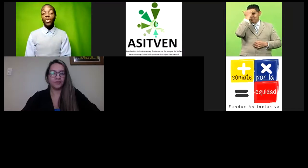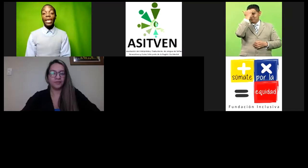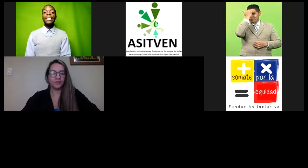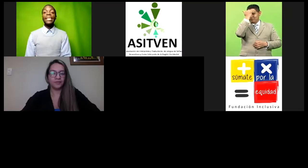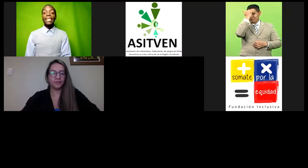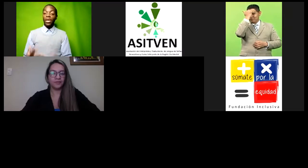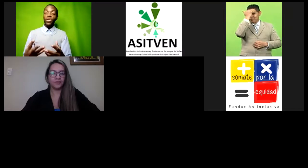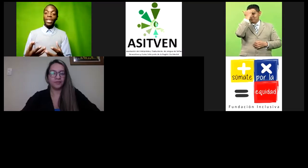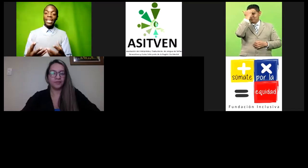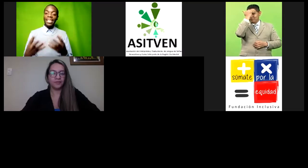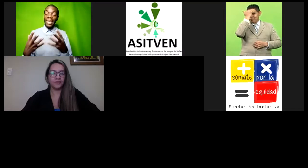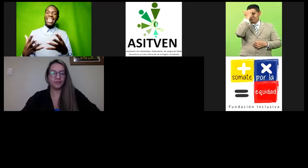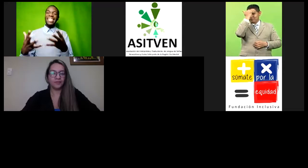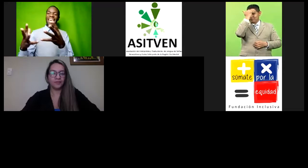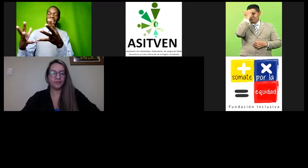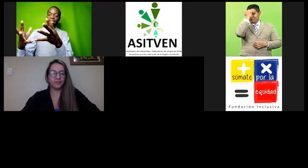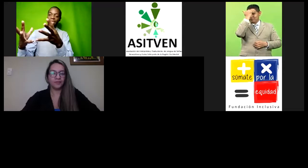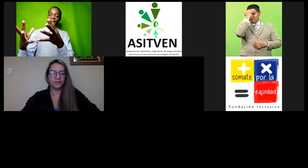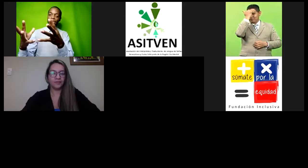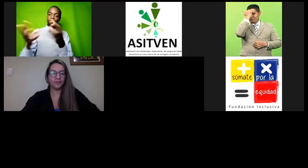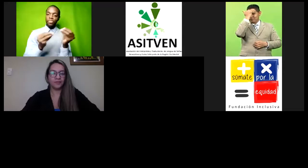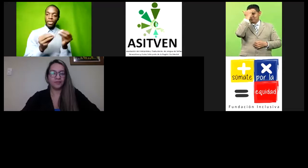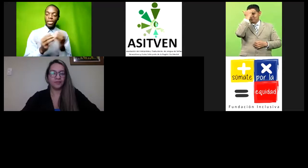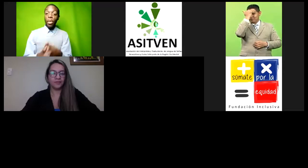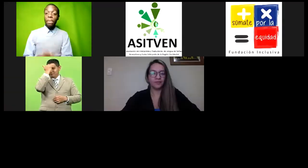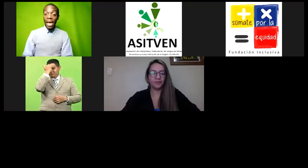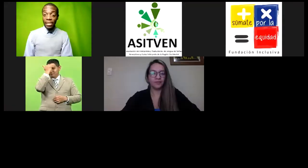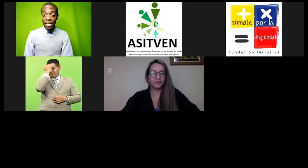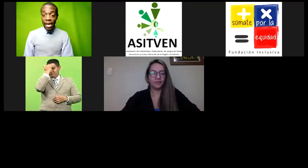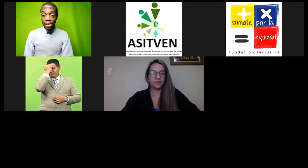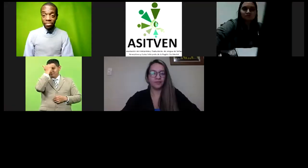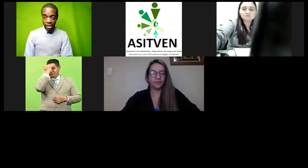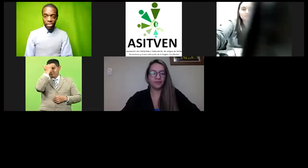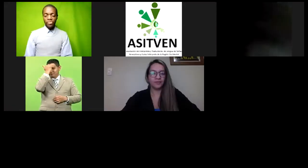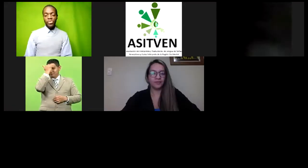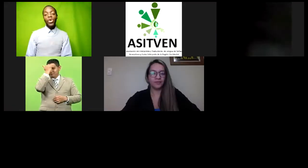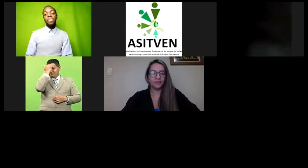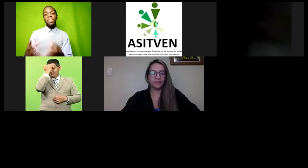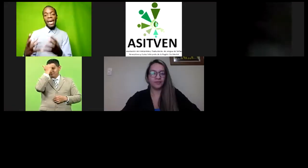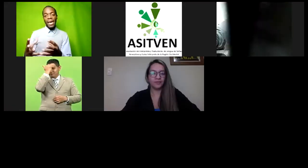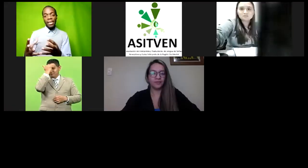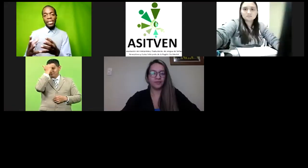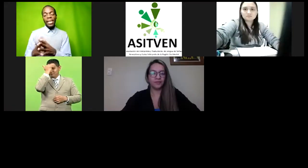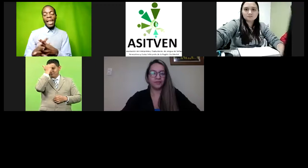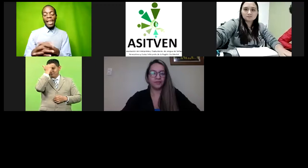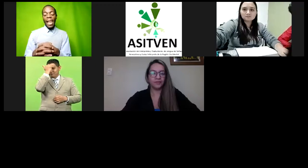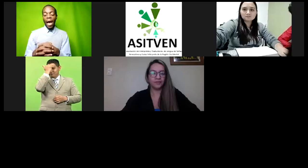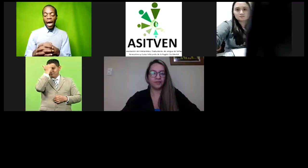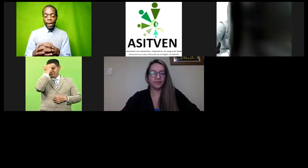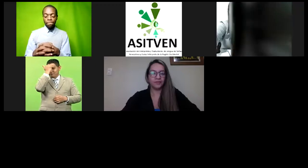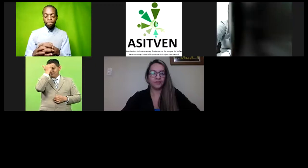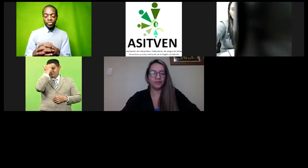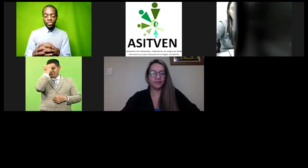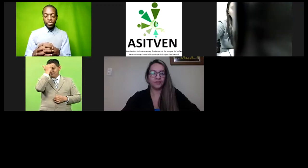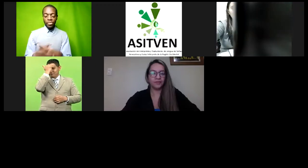poco coloquial. Lo que usted tiene es que copiar, ¿sería? Sí, copiar